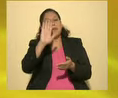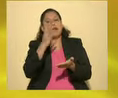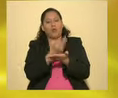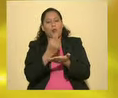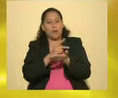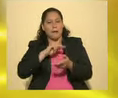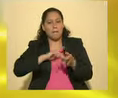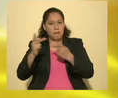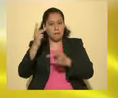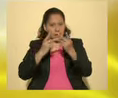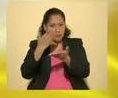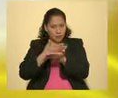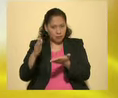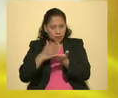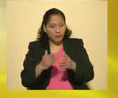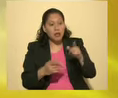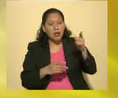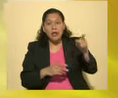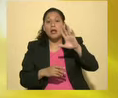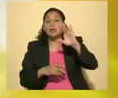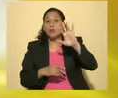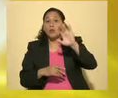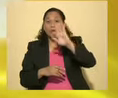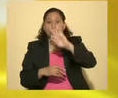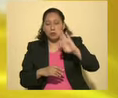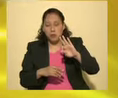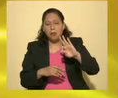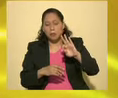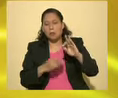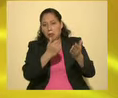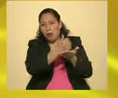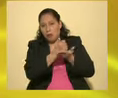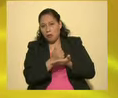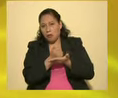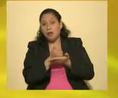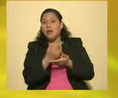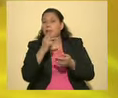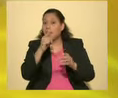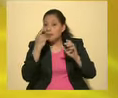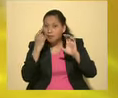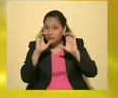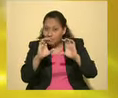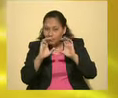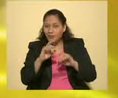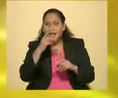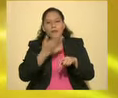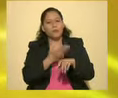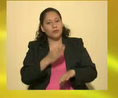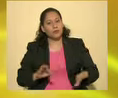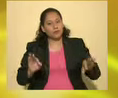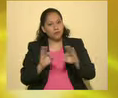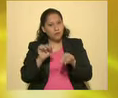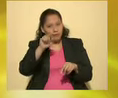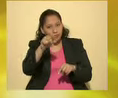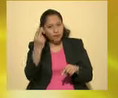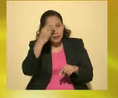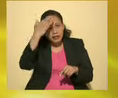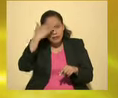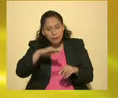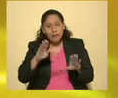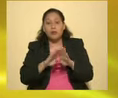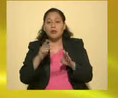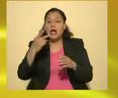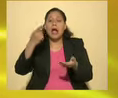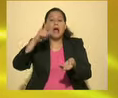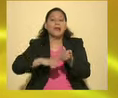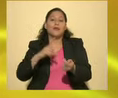hasta 50% de la deuda. Pero ojo, es muy importante que sepan que esto va a afectar tu